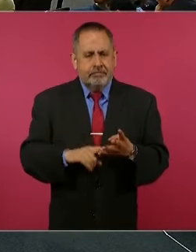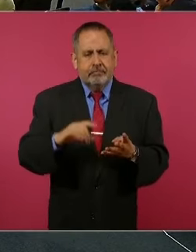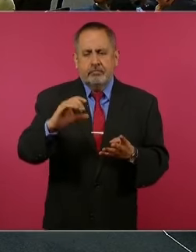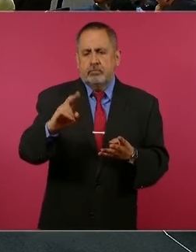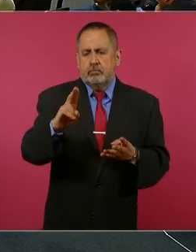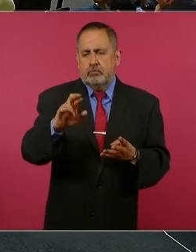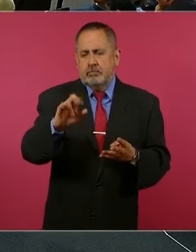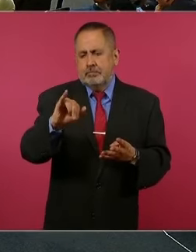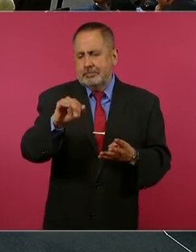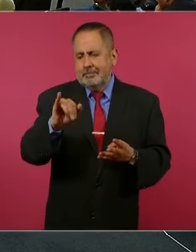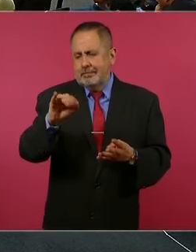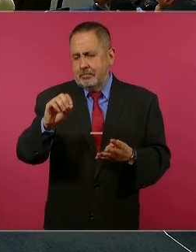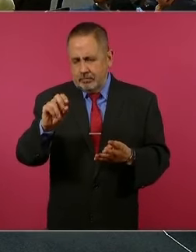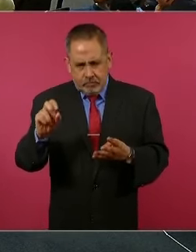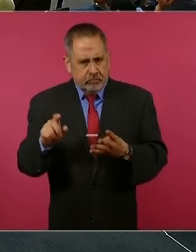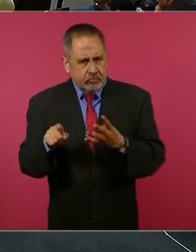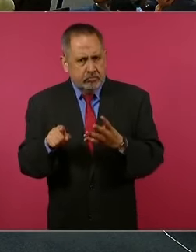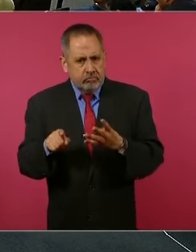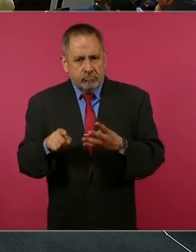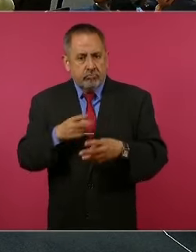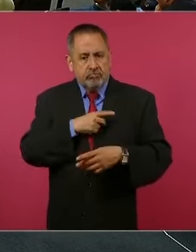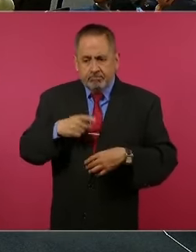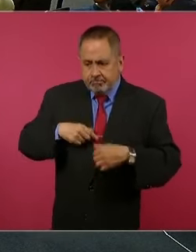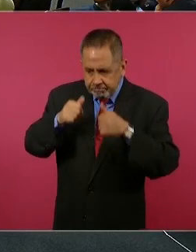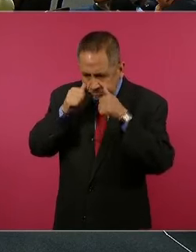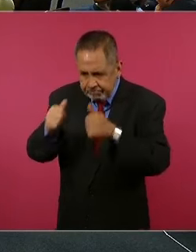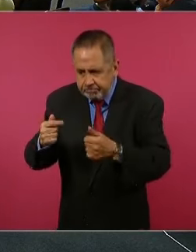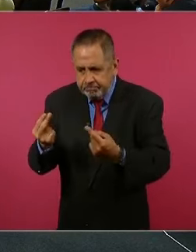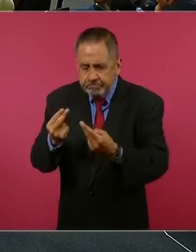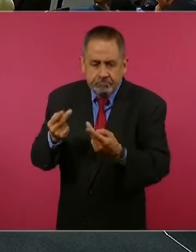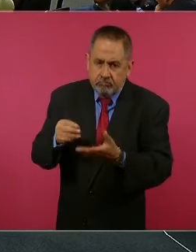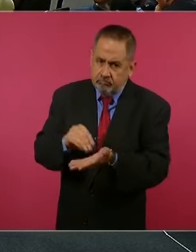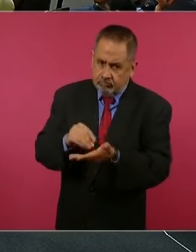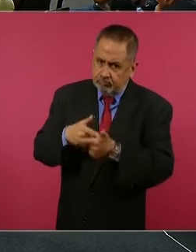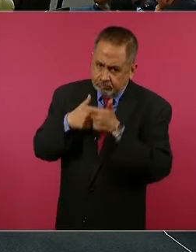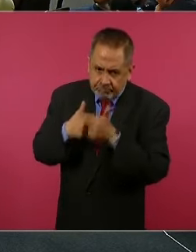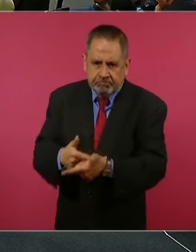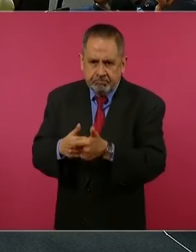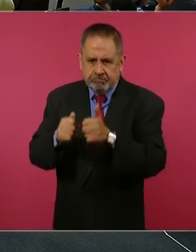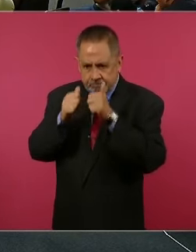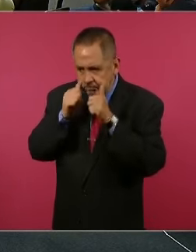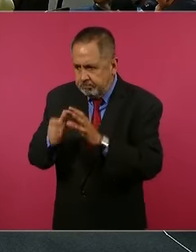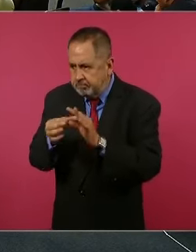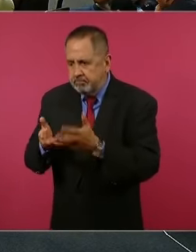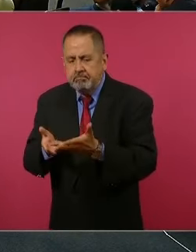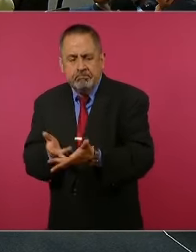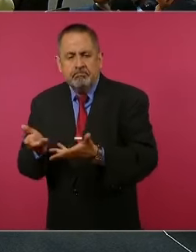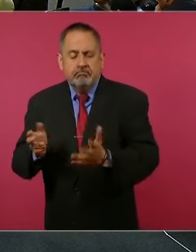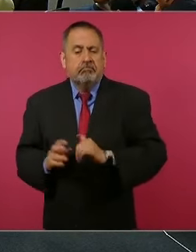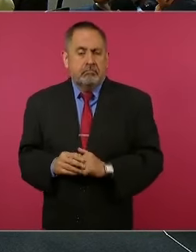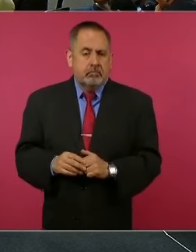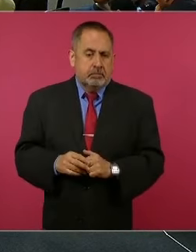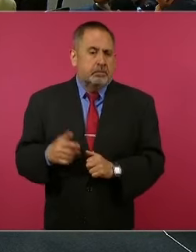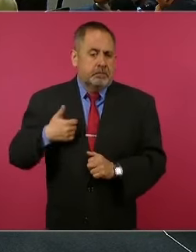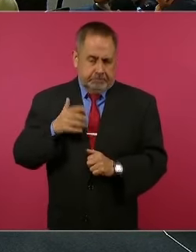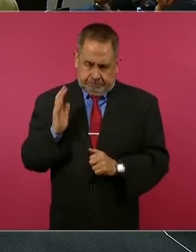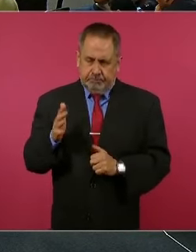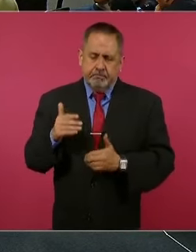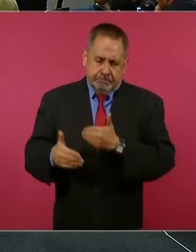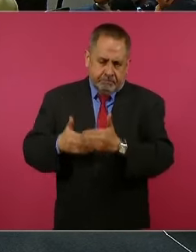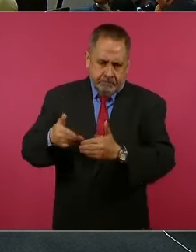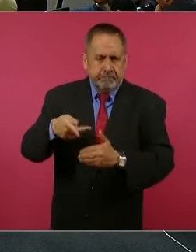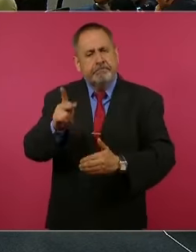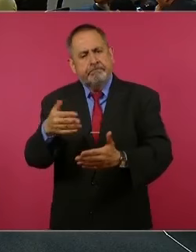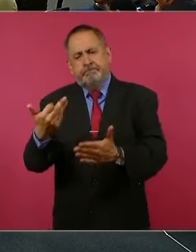guarijíos sean atendidos sigan siendo atendidos Nosotros hemos avanzado pero falta